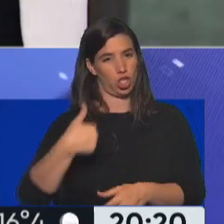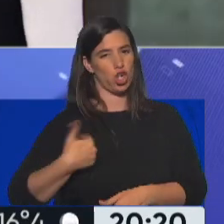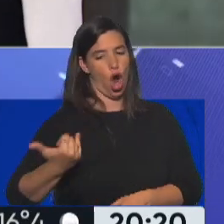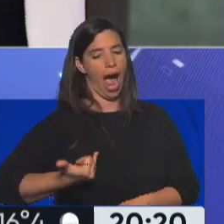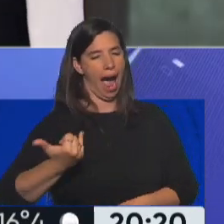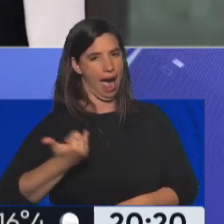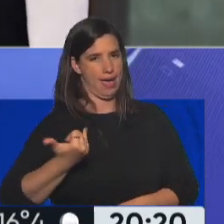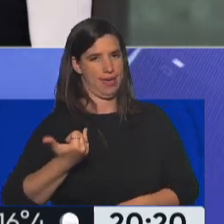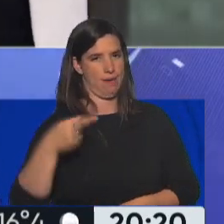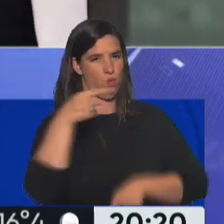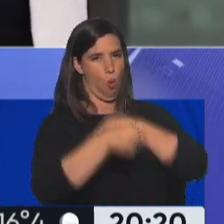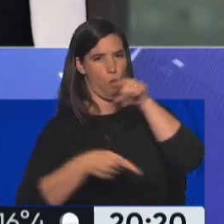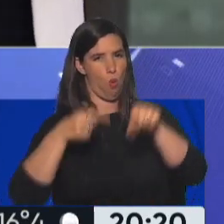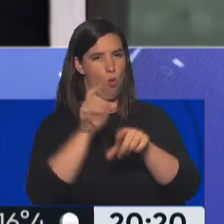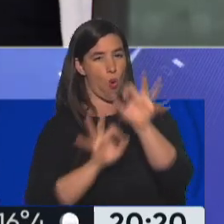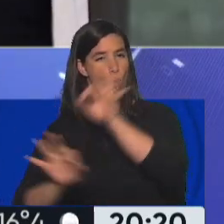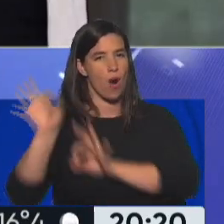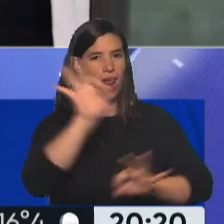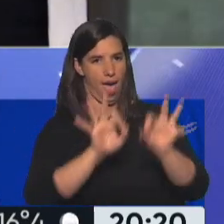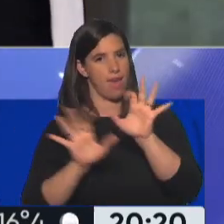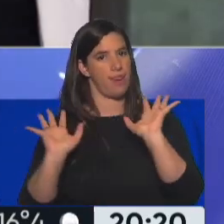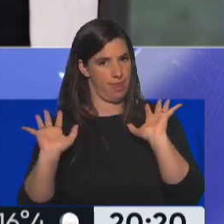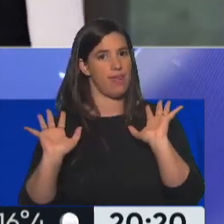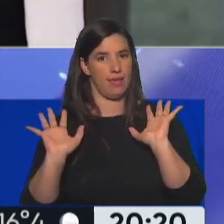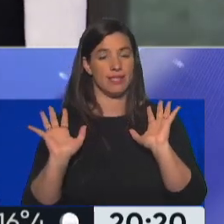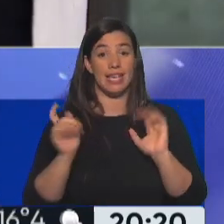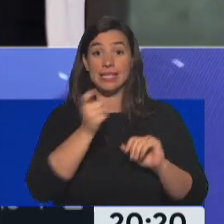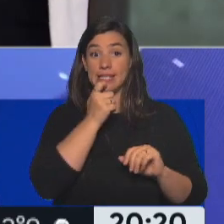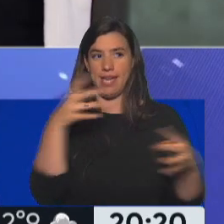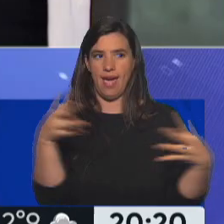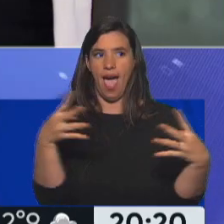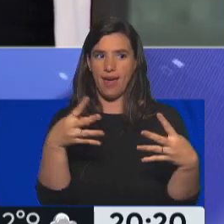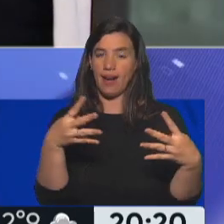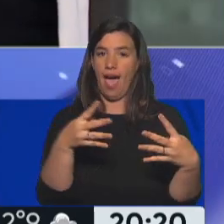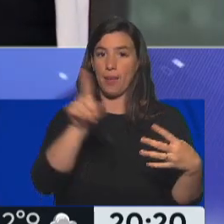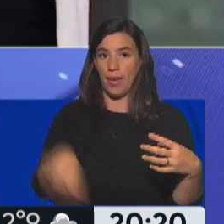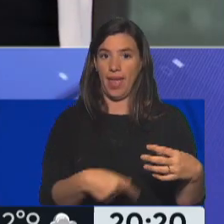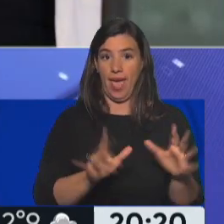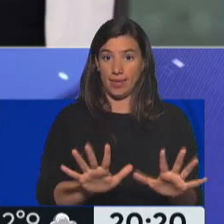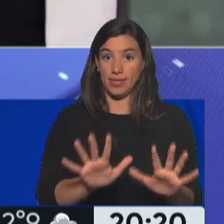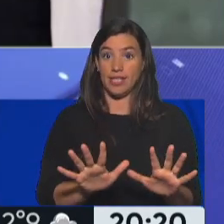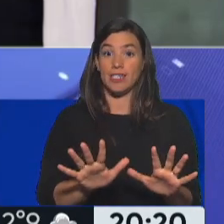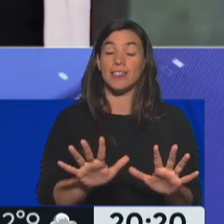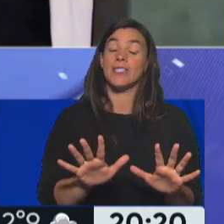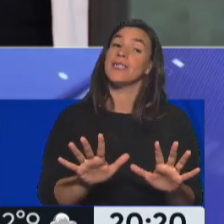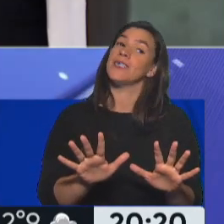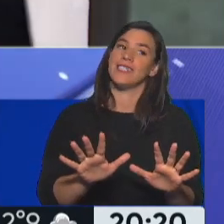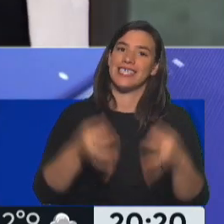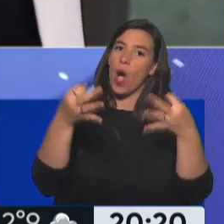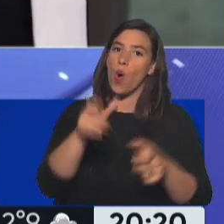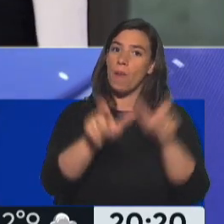el panorama si finalmente se va a una guerra donde se utilicen estas armas, dando a entender que la civilización o que no quedaría nada